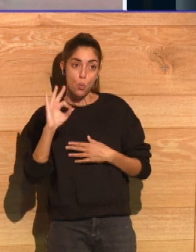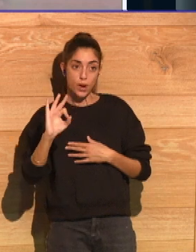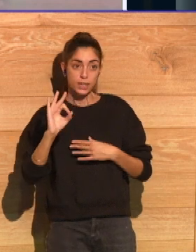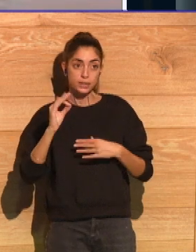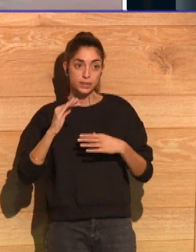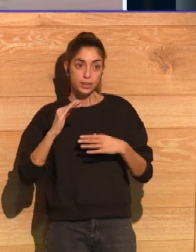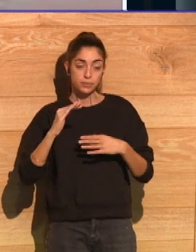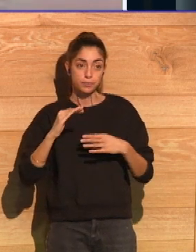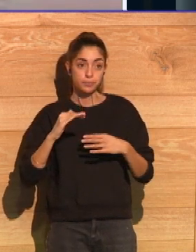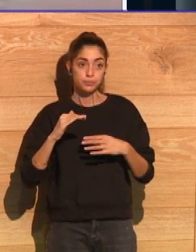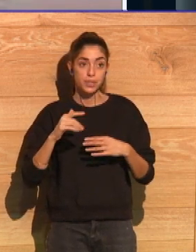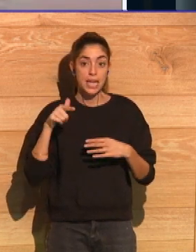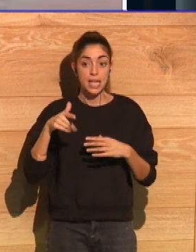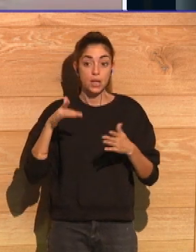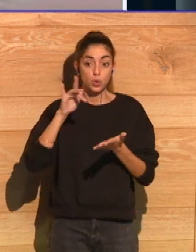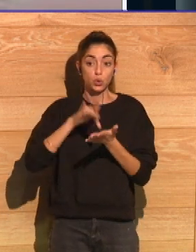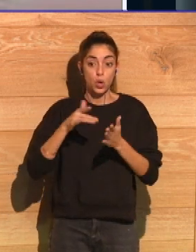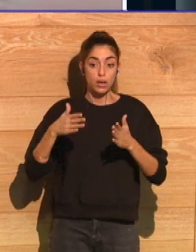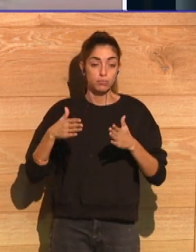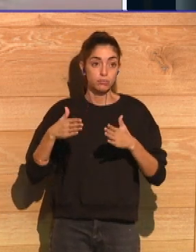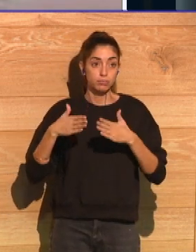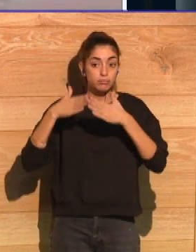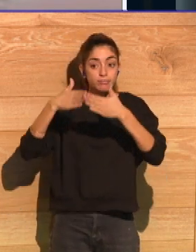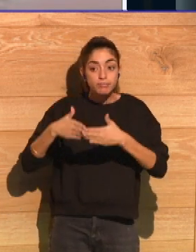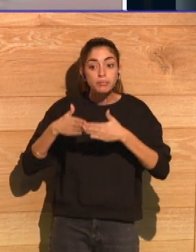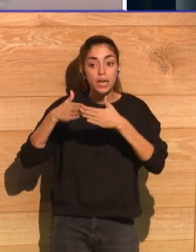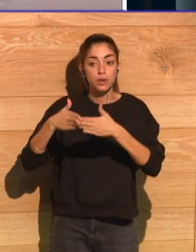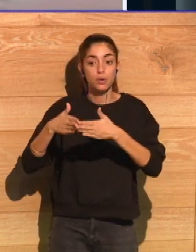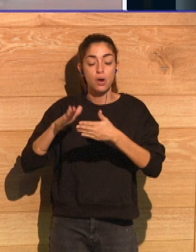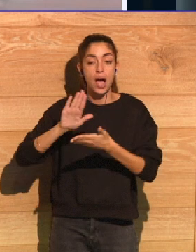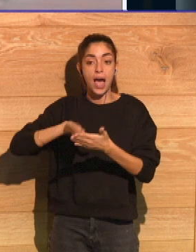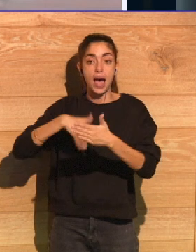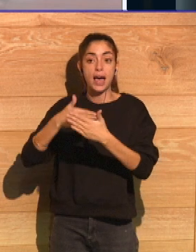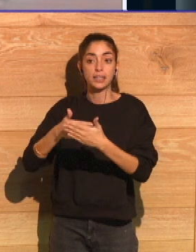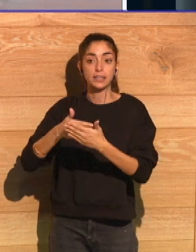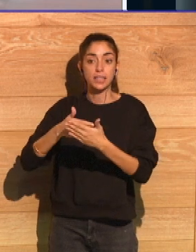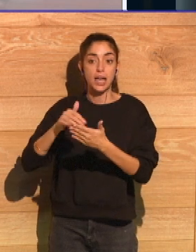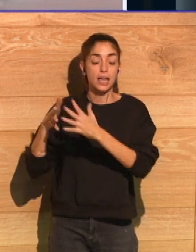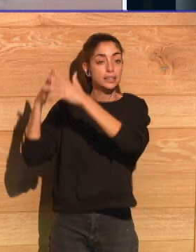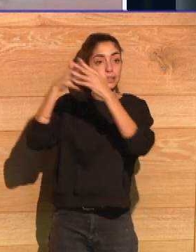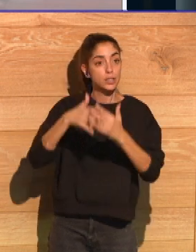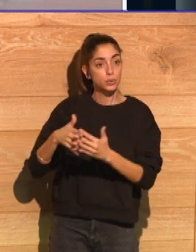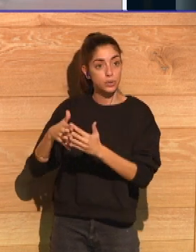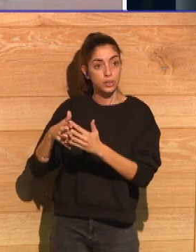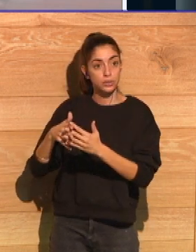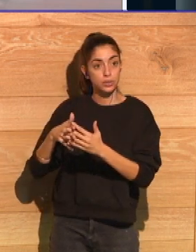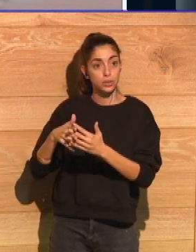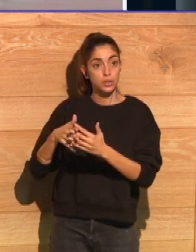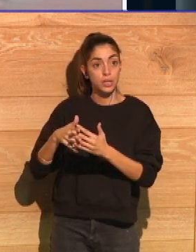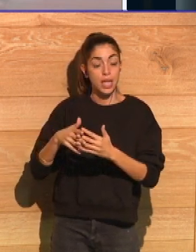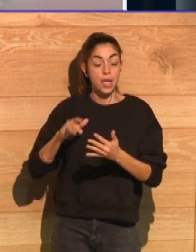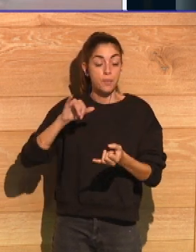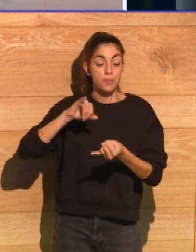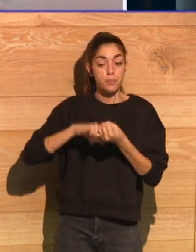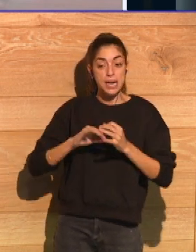cuando estaba navegando de camino a casa, a Estados Unidos, con su marido y su bebé. El barco naufragó.